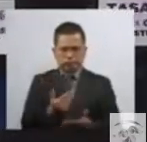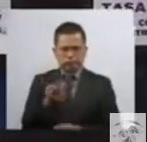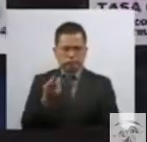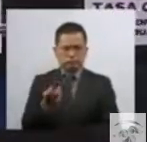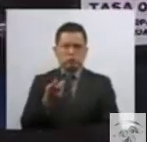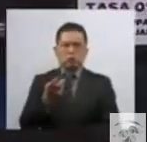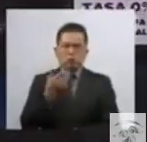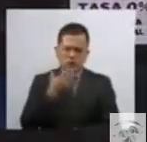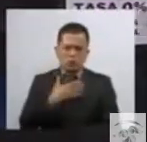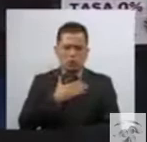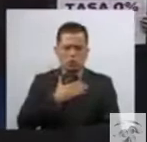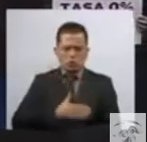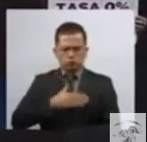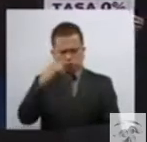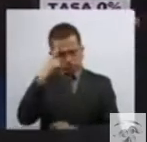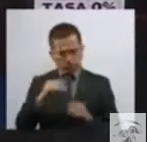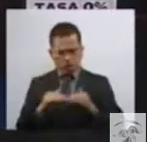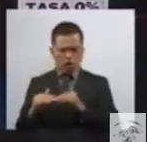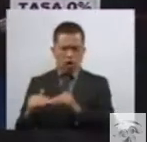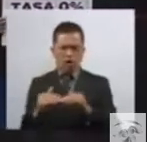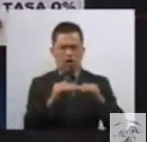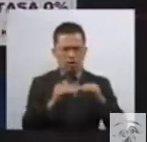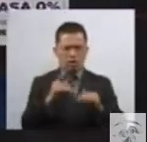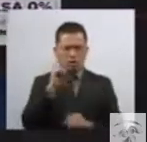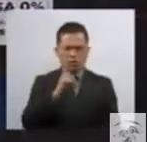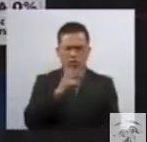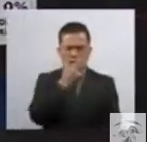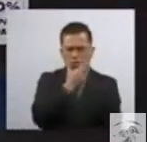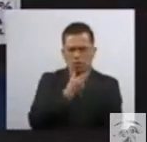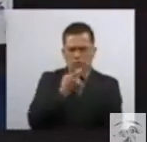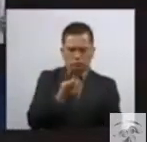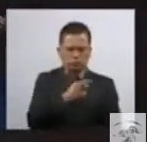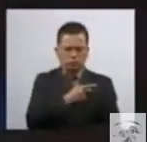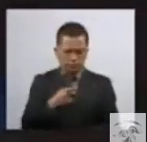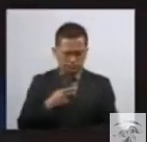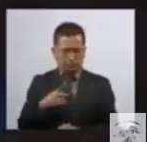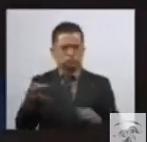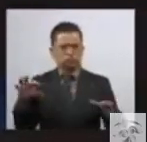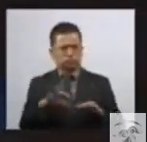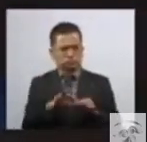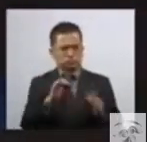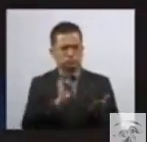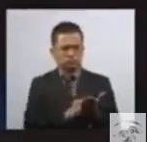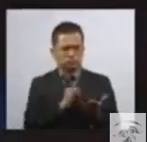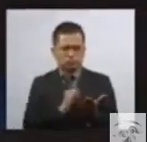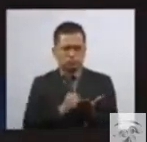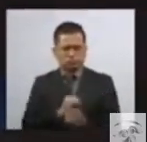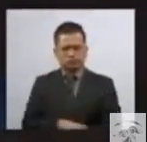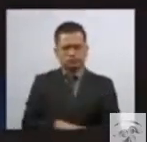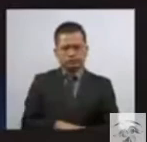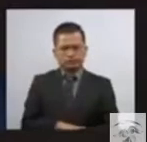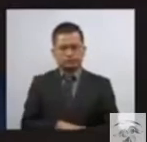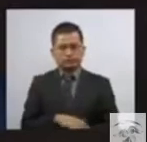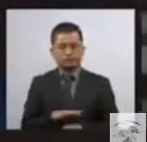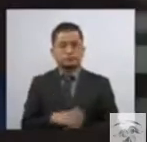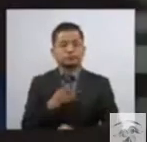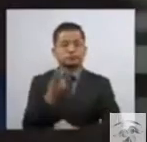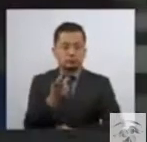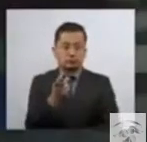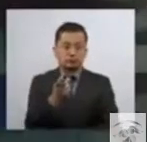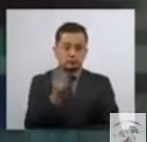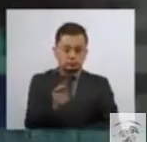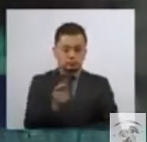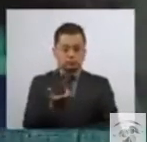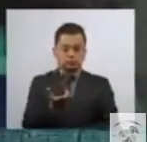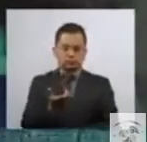cual tenemos que empezar a ver también el tema de los impuestos. Por eso, compañeras y compañeros legisladores, les llamamos a